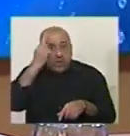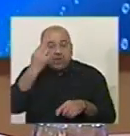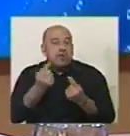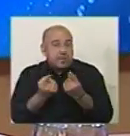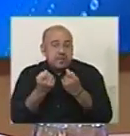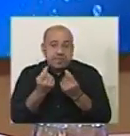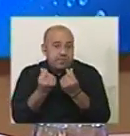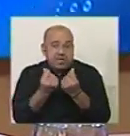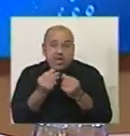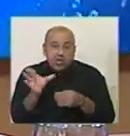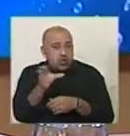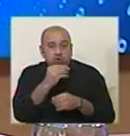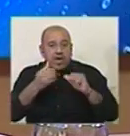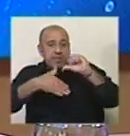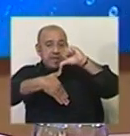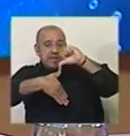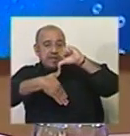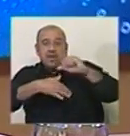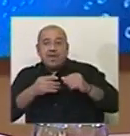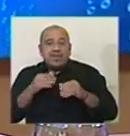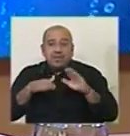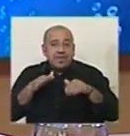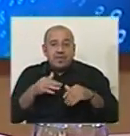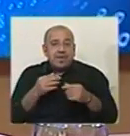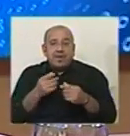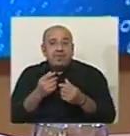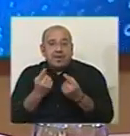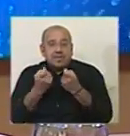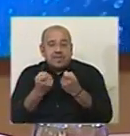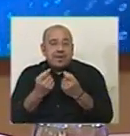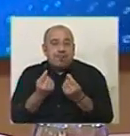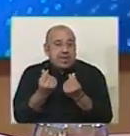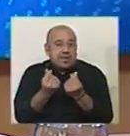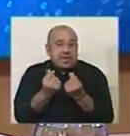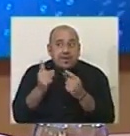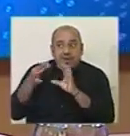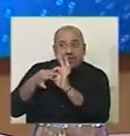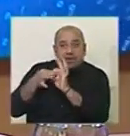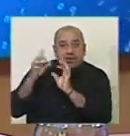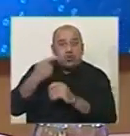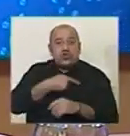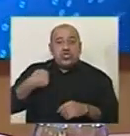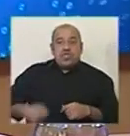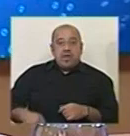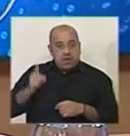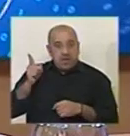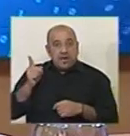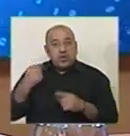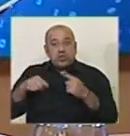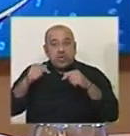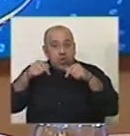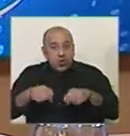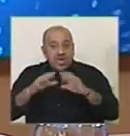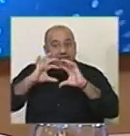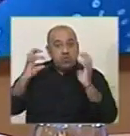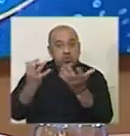toda América Latina prácticamente tiene ya como principal socio comercial a China. Entonces, en ese dilema que hoy existe en el mundo, que es una